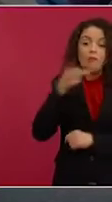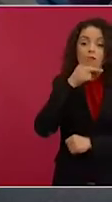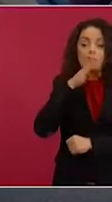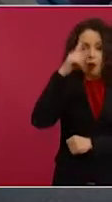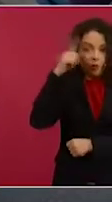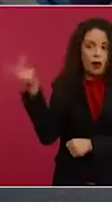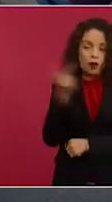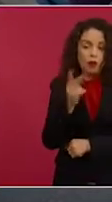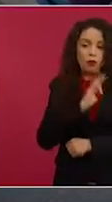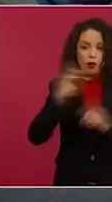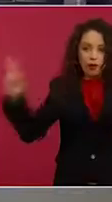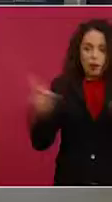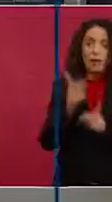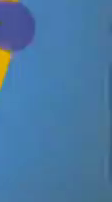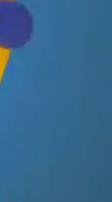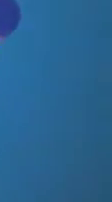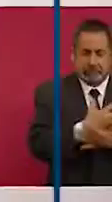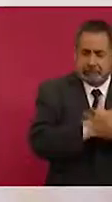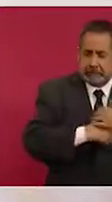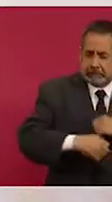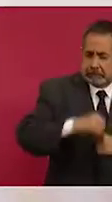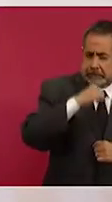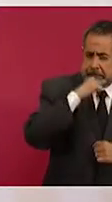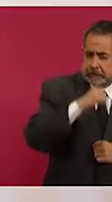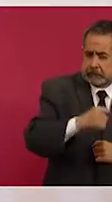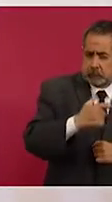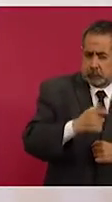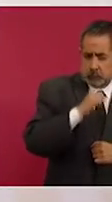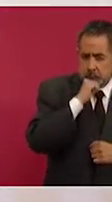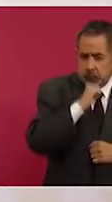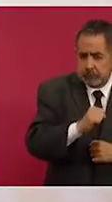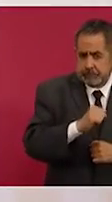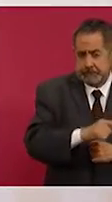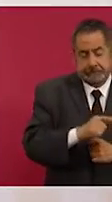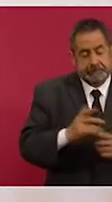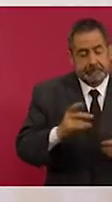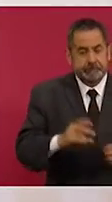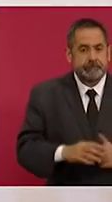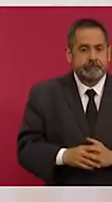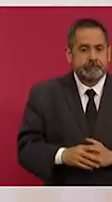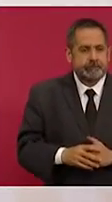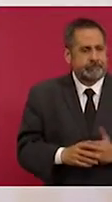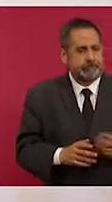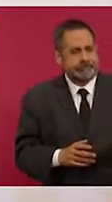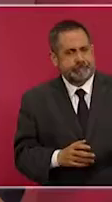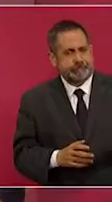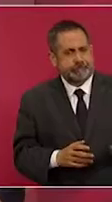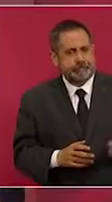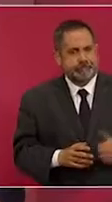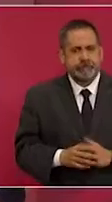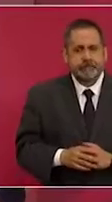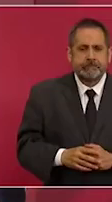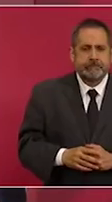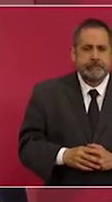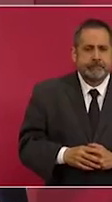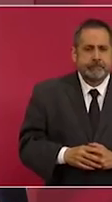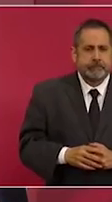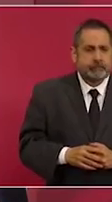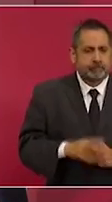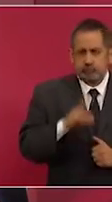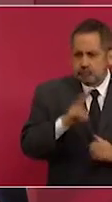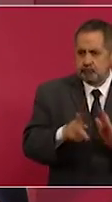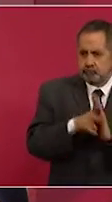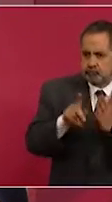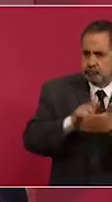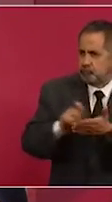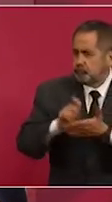hablar con los familiares. Como se recordará, el asesinato del joven Alexander Martínez Gómez ocurrió hace